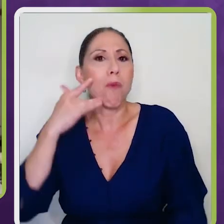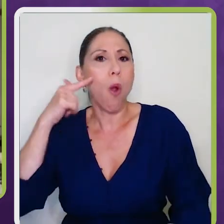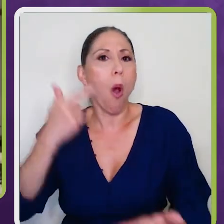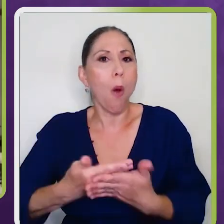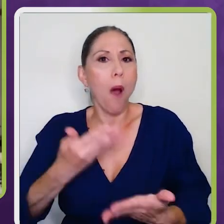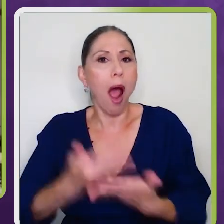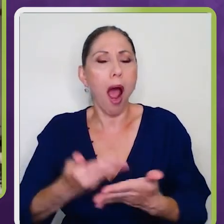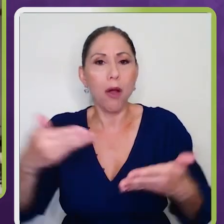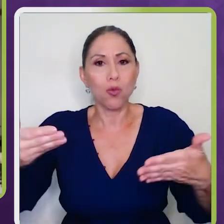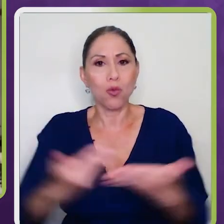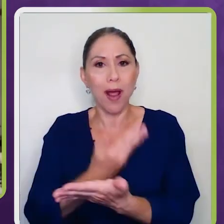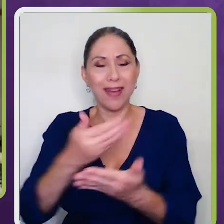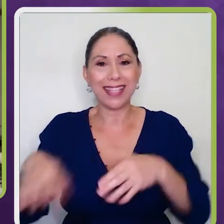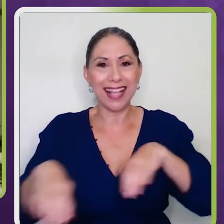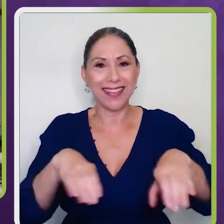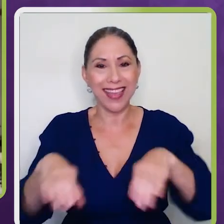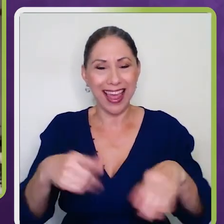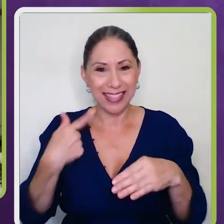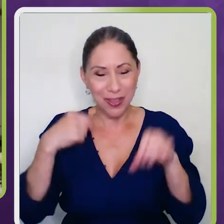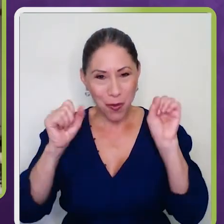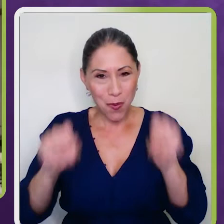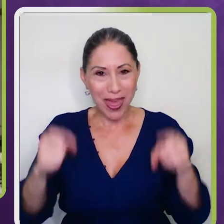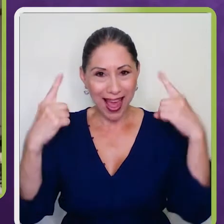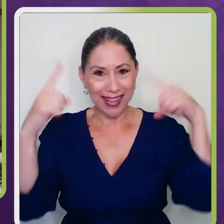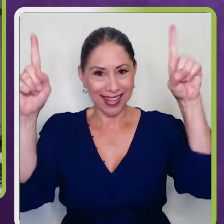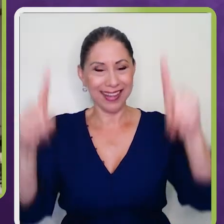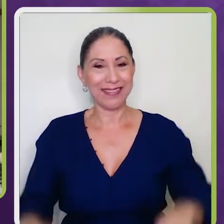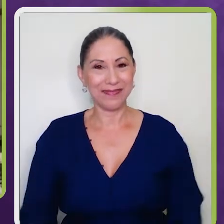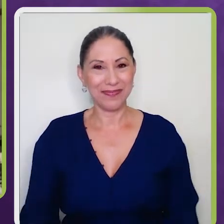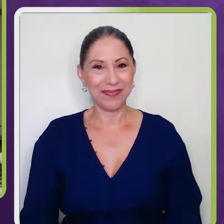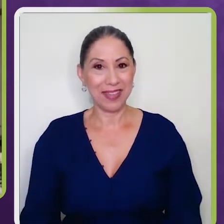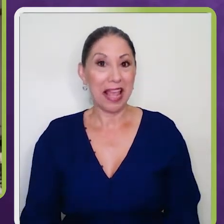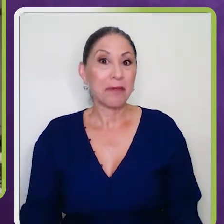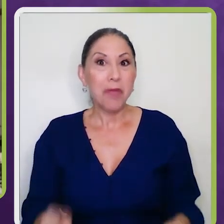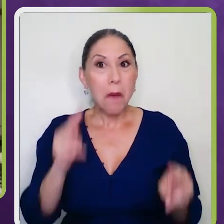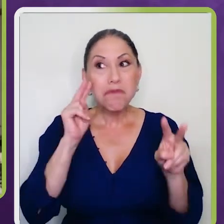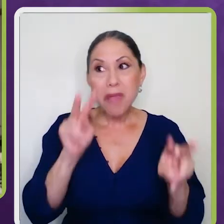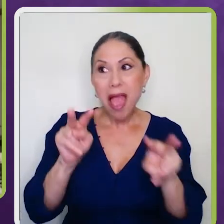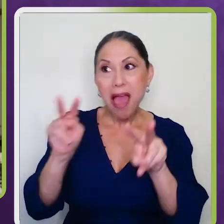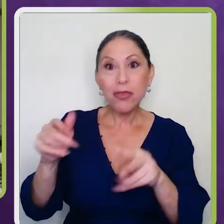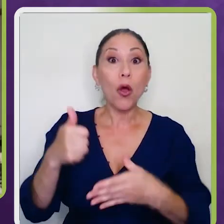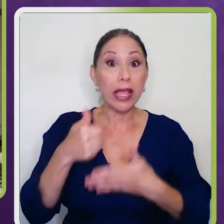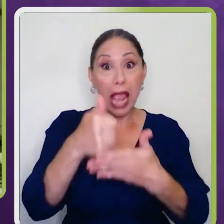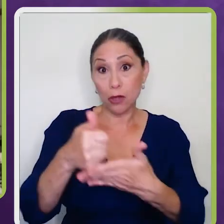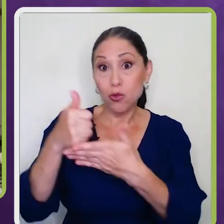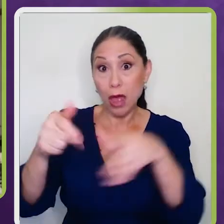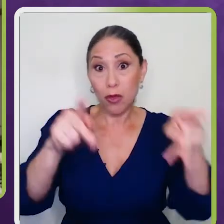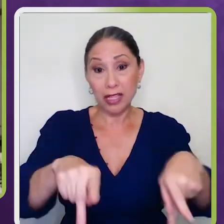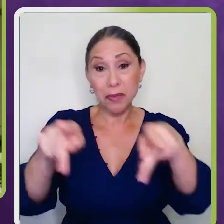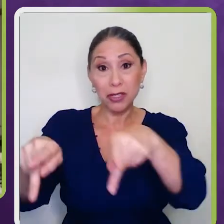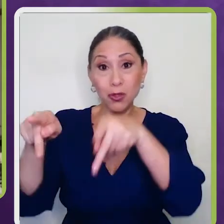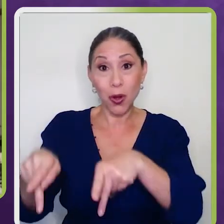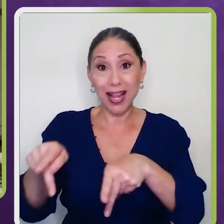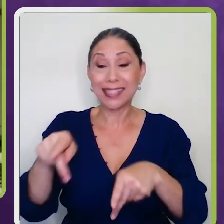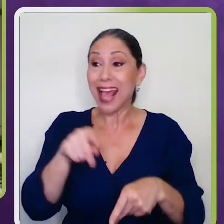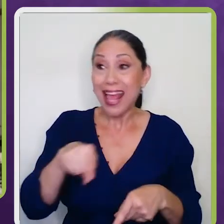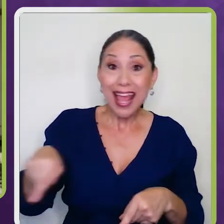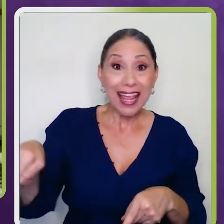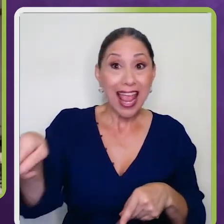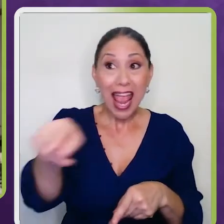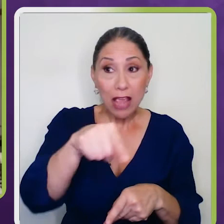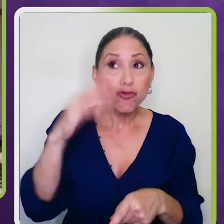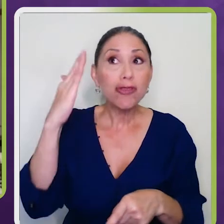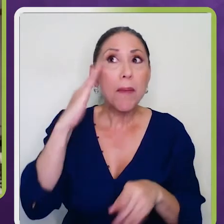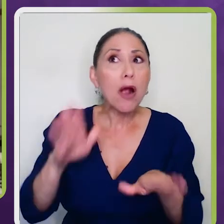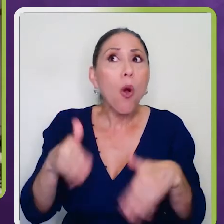probando nuevas actividades que pueda hacer y pues viendo y ayudándole también a las personas a que puedan